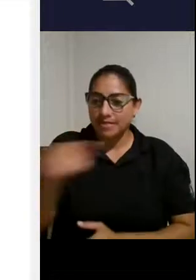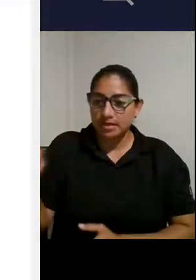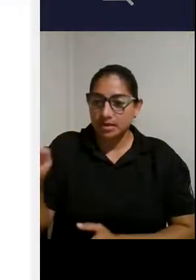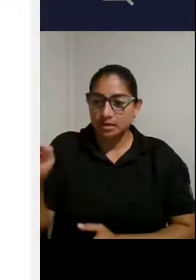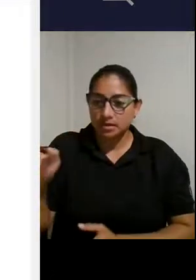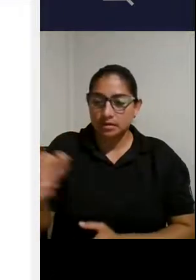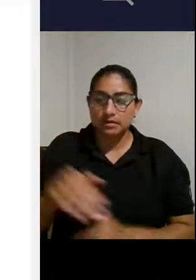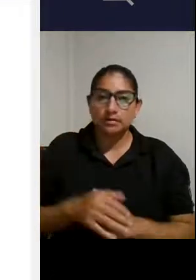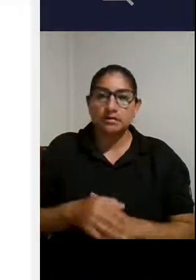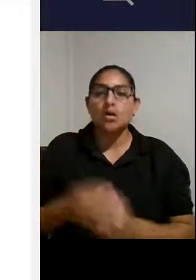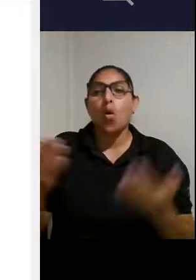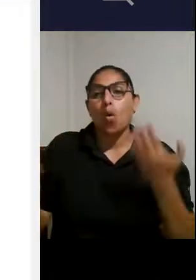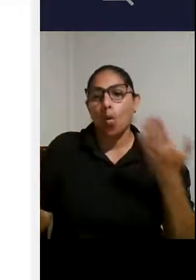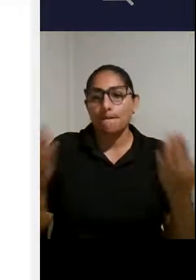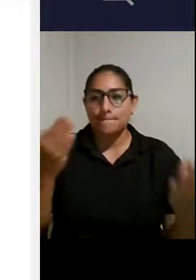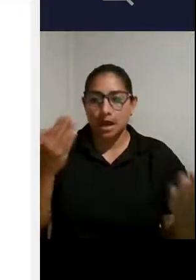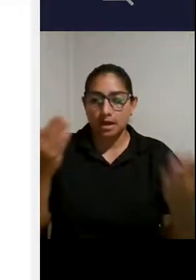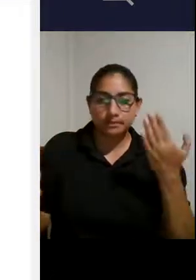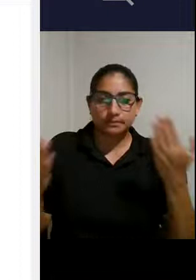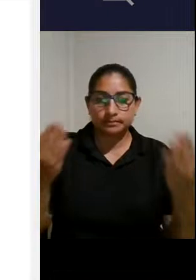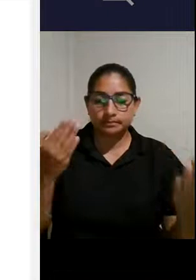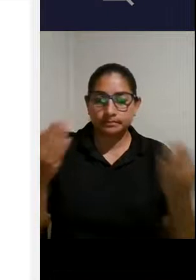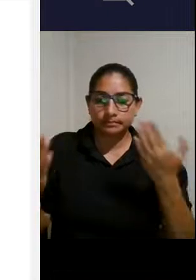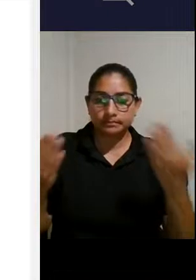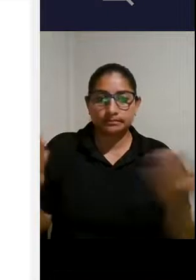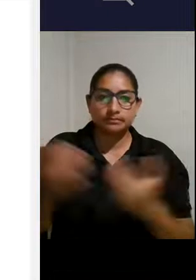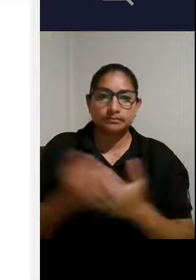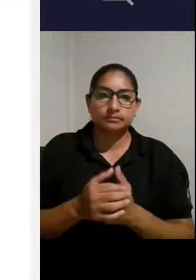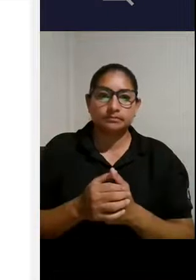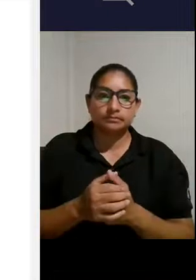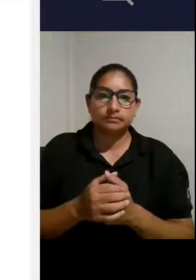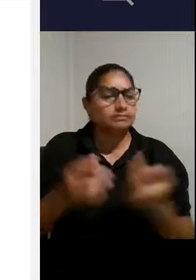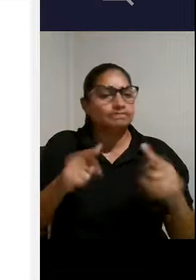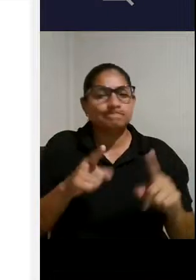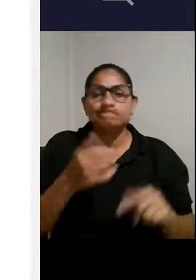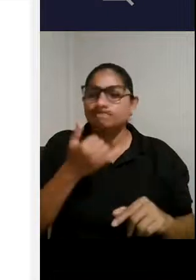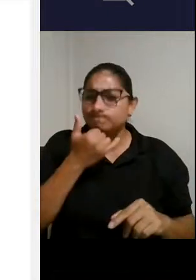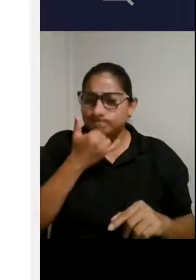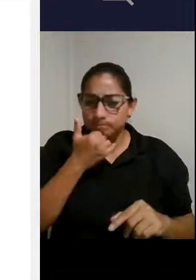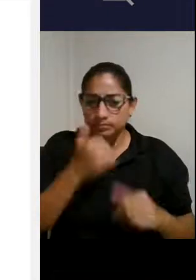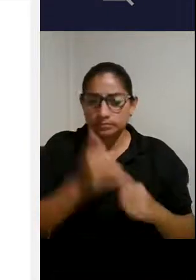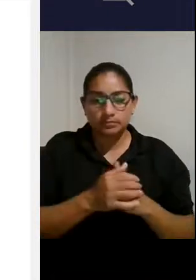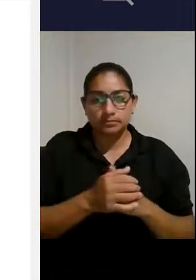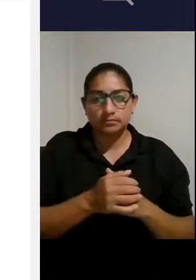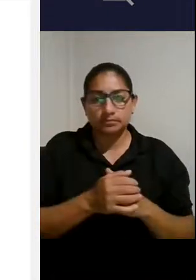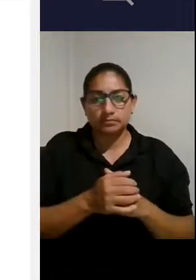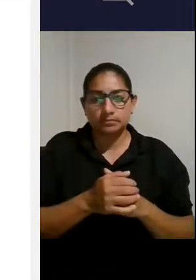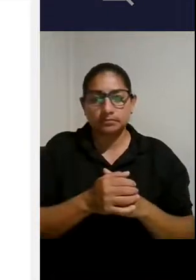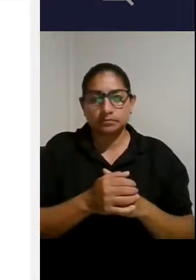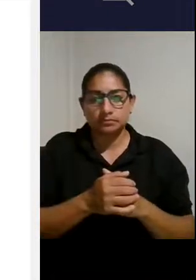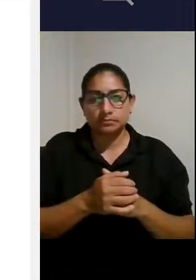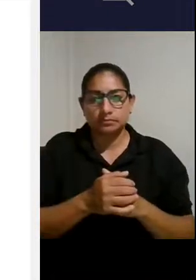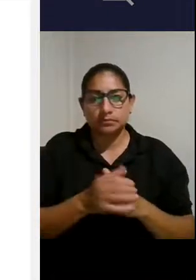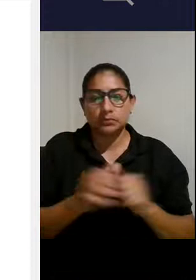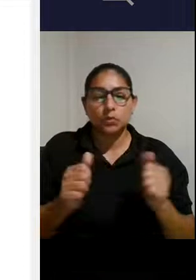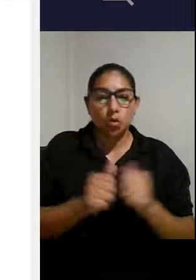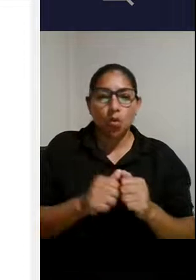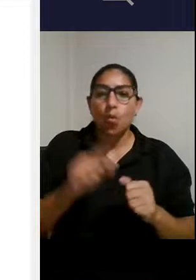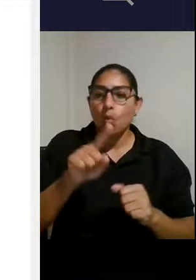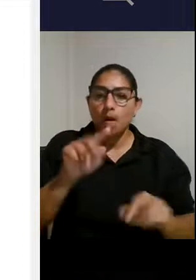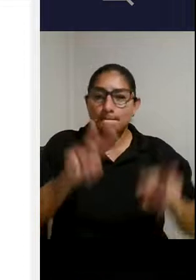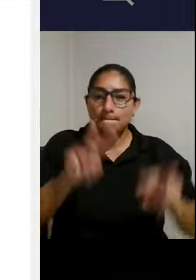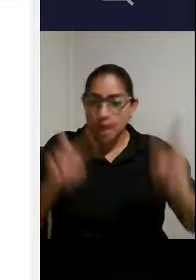estamos comparando qué es lo que está pasando entre una variable y